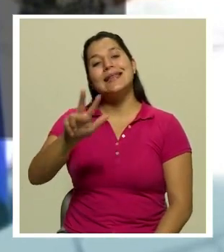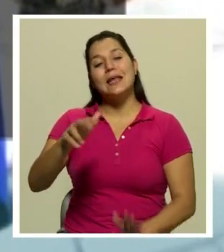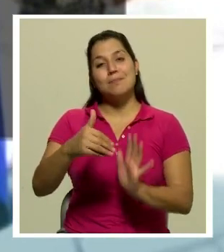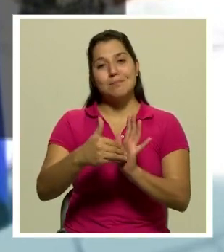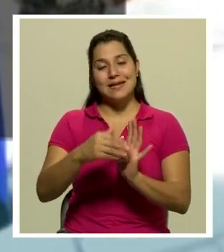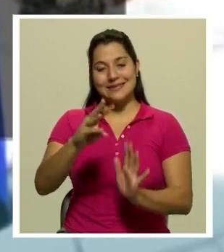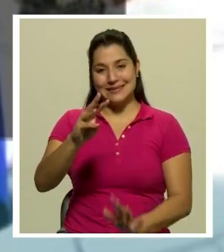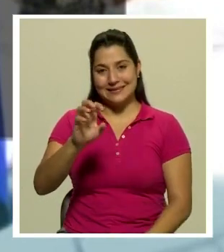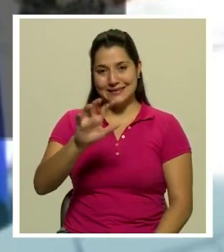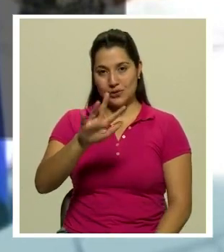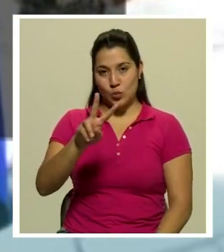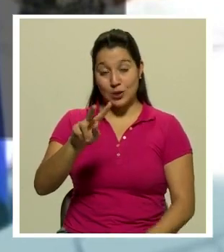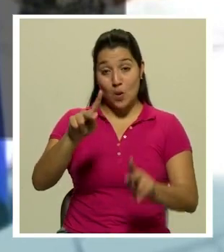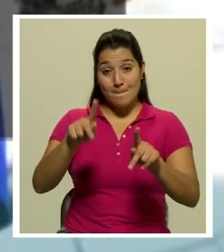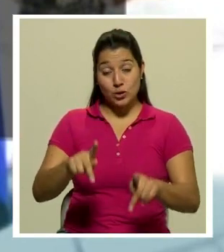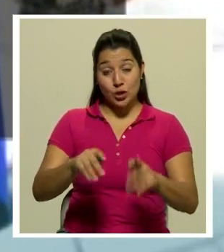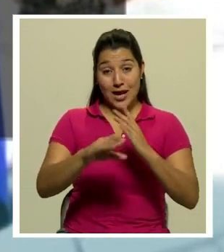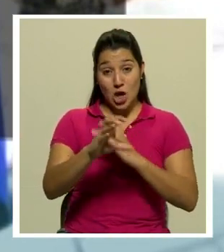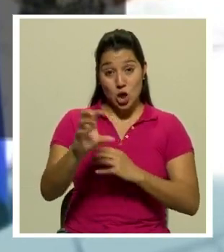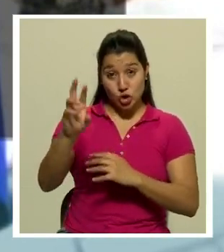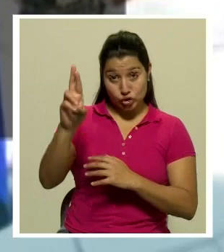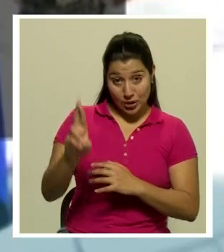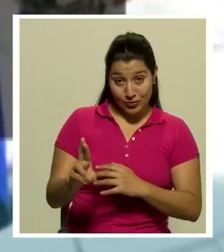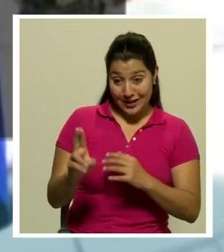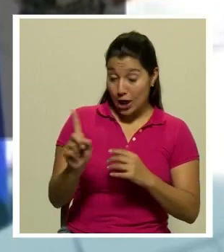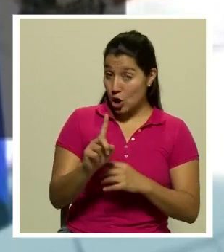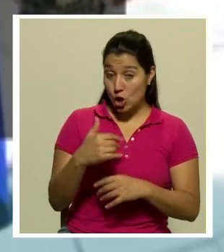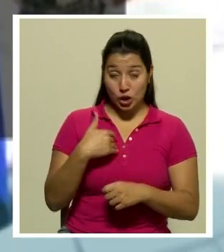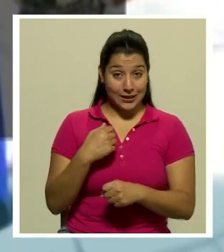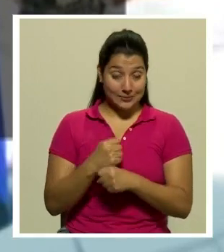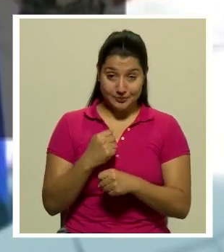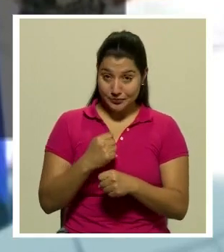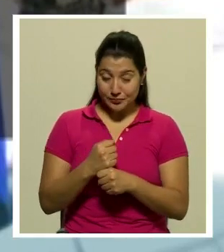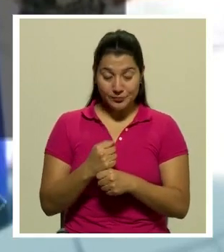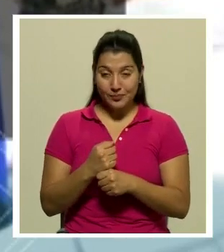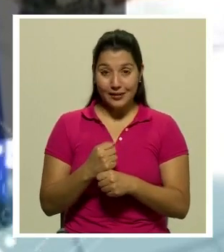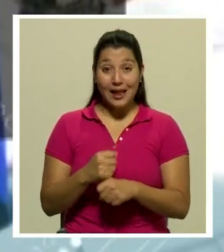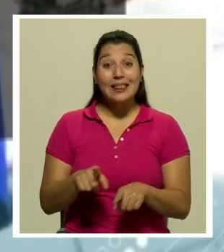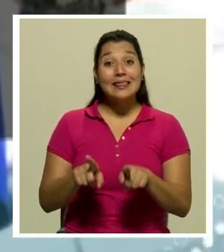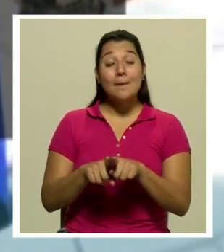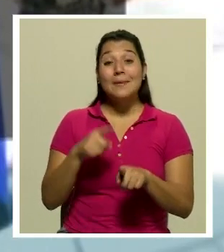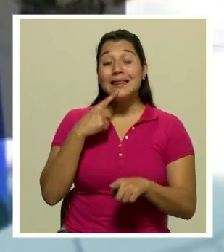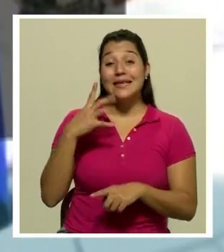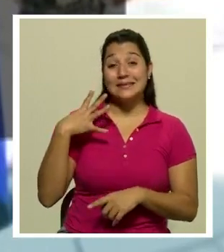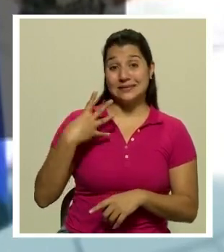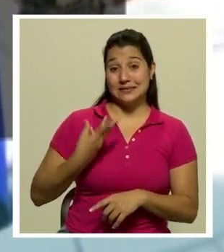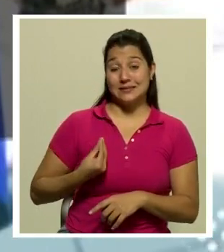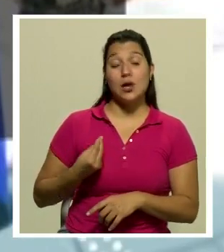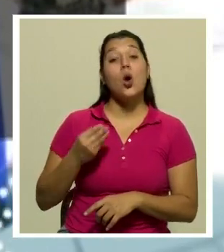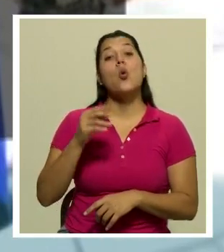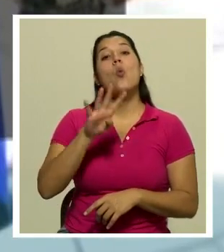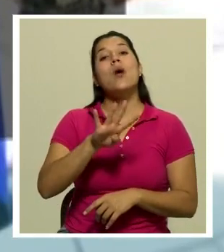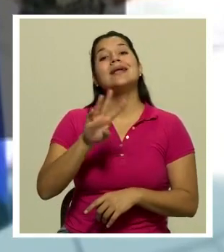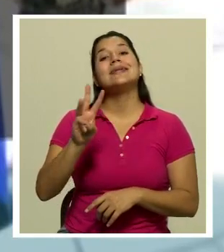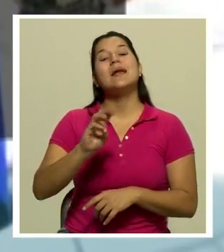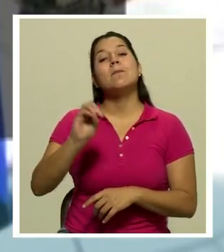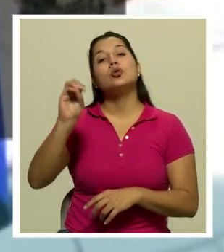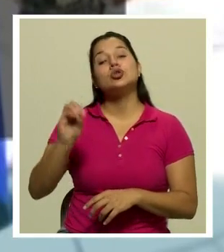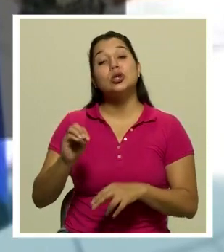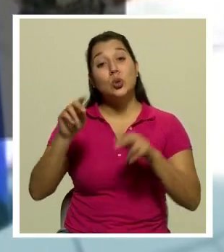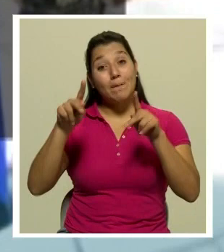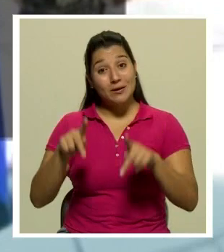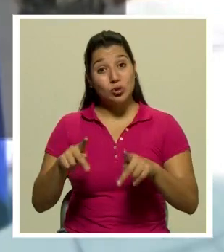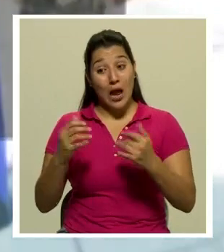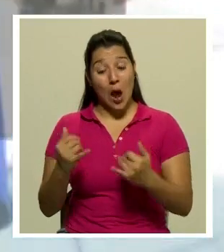433.652 personas en Costa Rica en condición de desempleo. La jerarca también manifestó que hay un 46% de ciudadanos